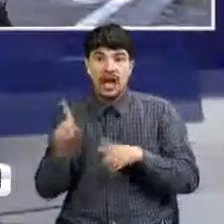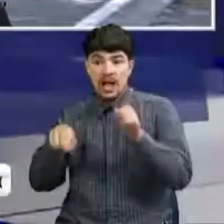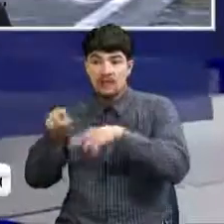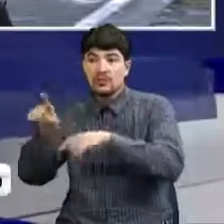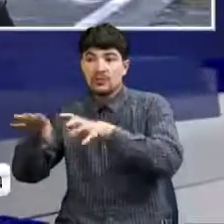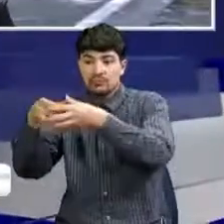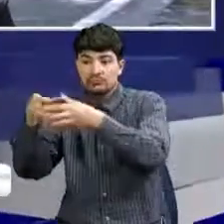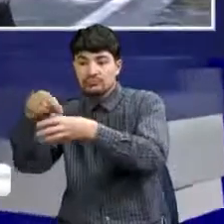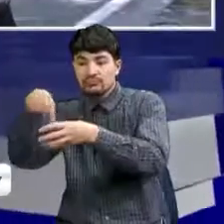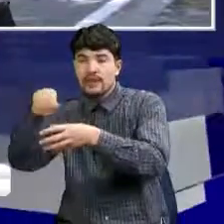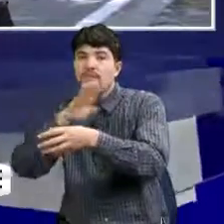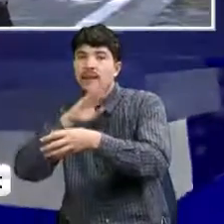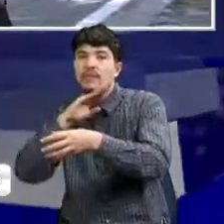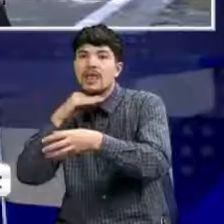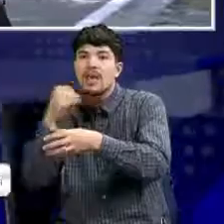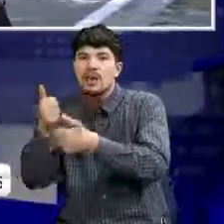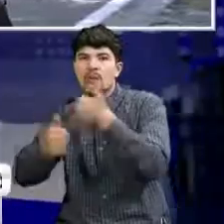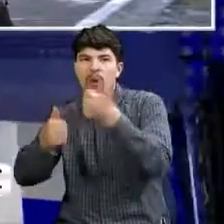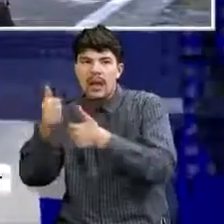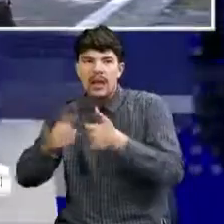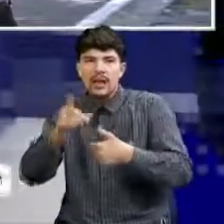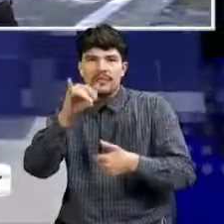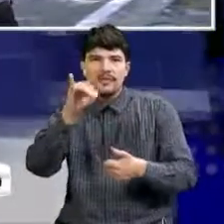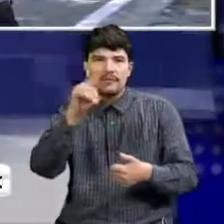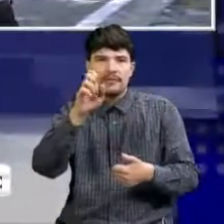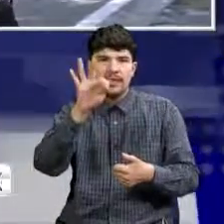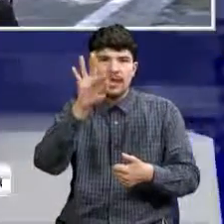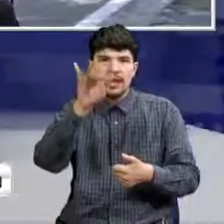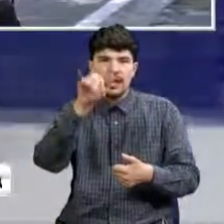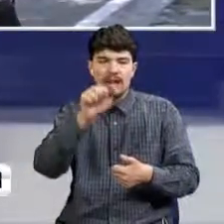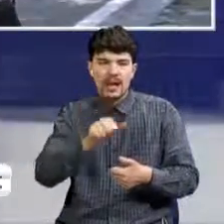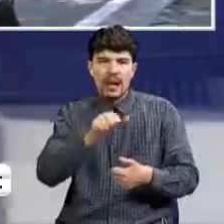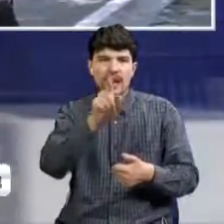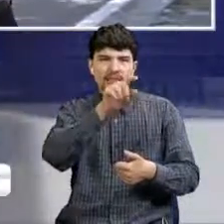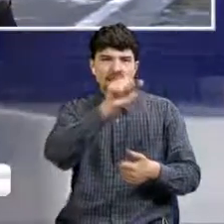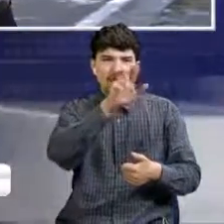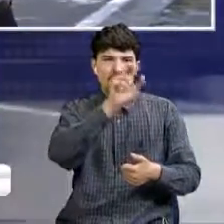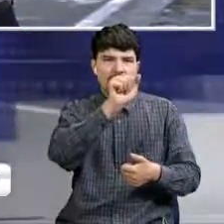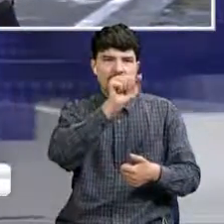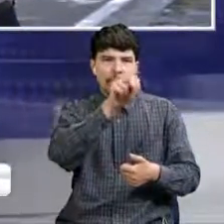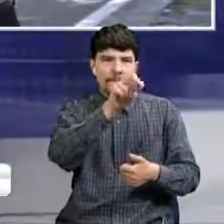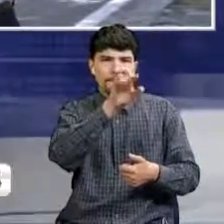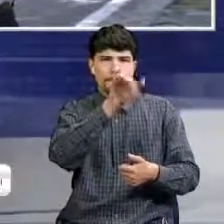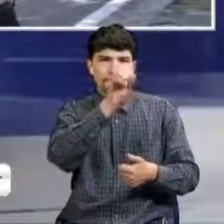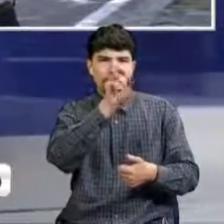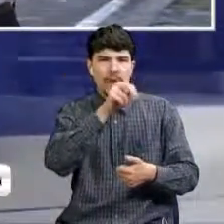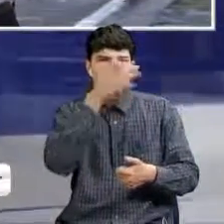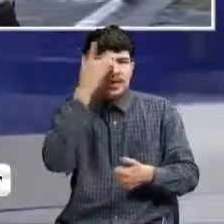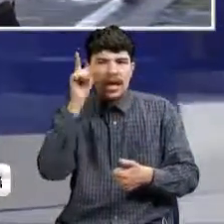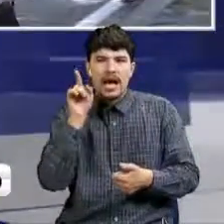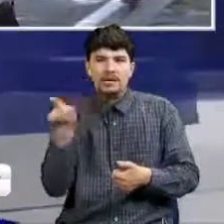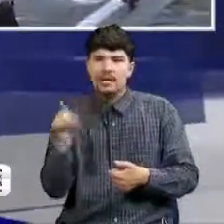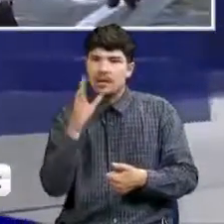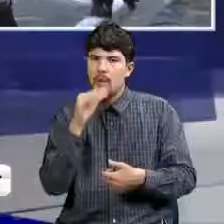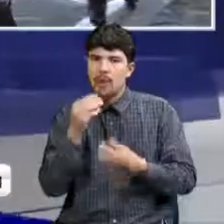focos de enfermedades emergentes como difteria, como sarampión, entre otras. ¿Por qué? Porque allá realmente no se está